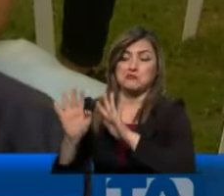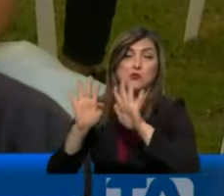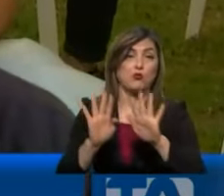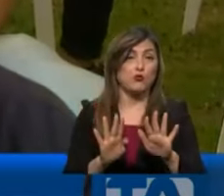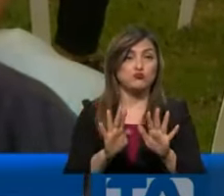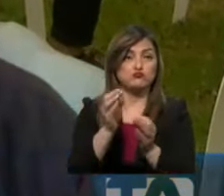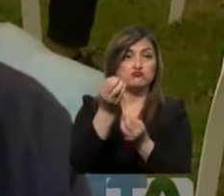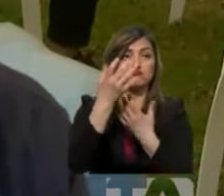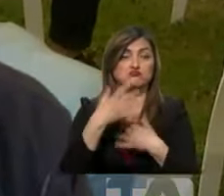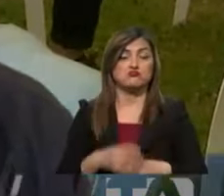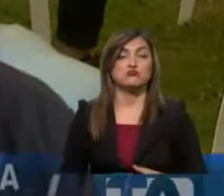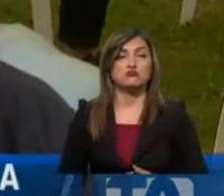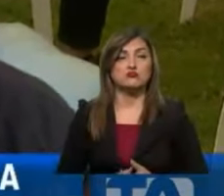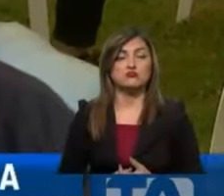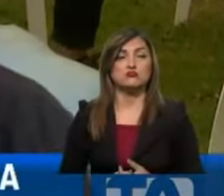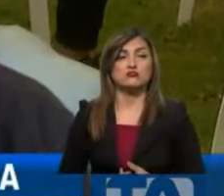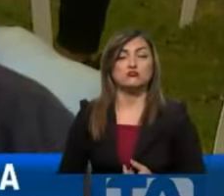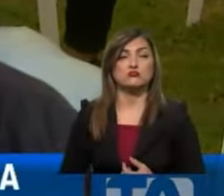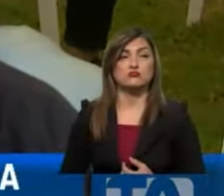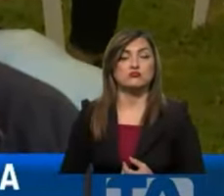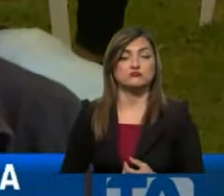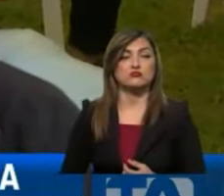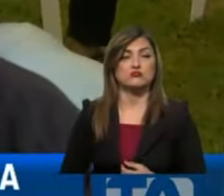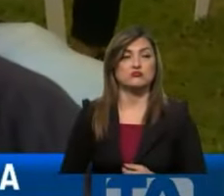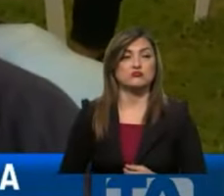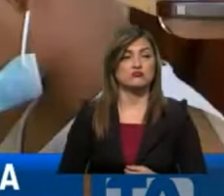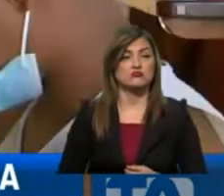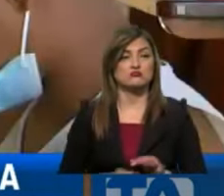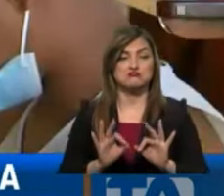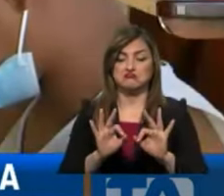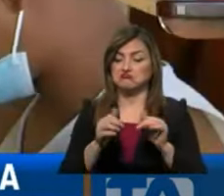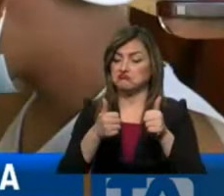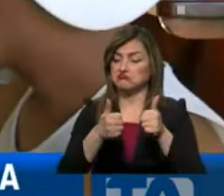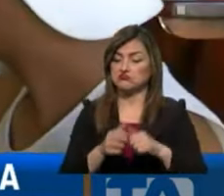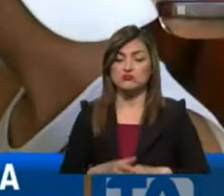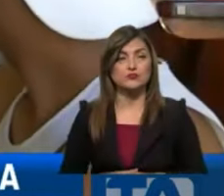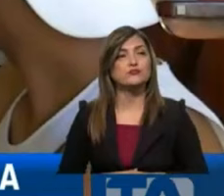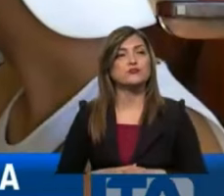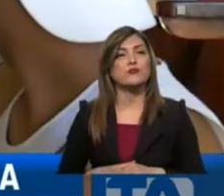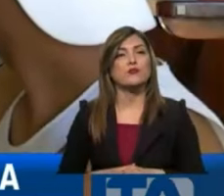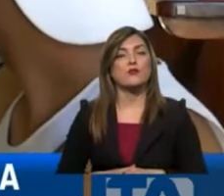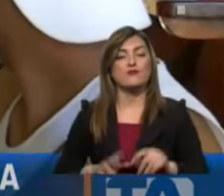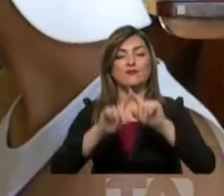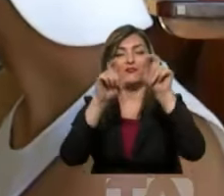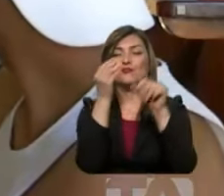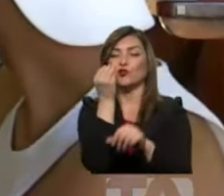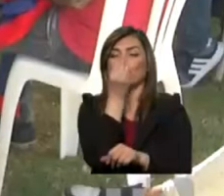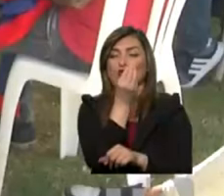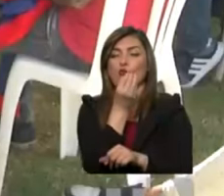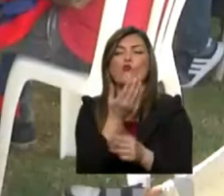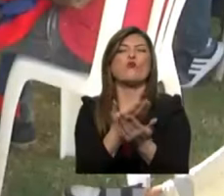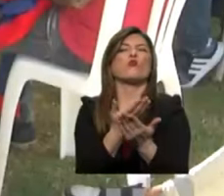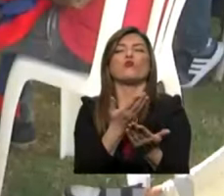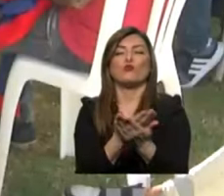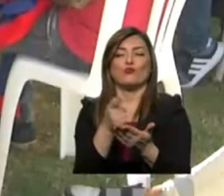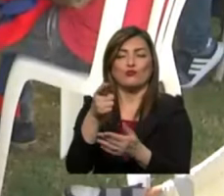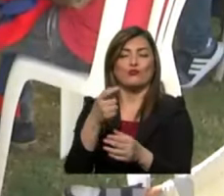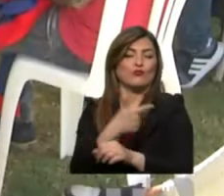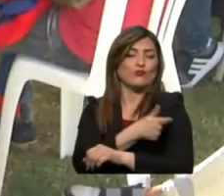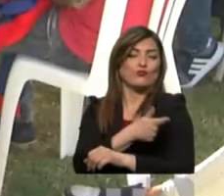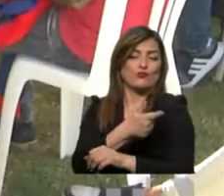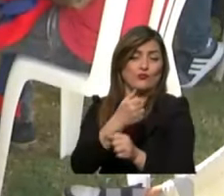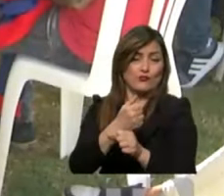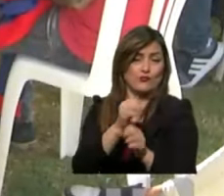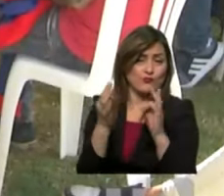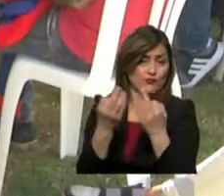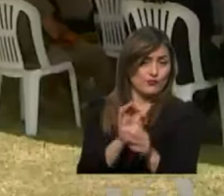con toda la información y me parece que fue bueno, fue rápido. Pero la iniciativa del sector florícola no solo se ha extendido a sus trabajadores